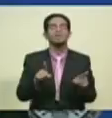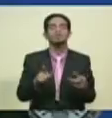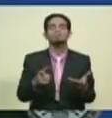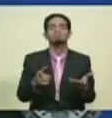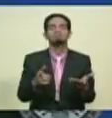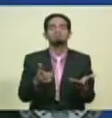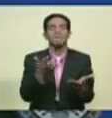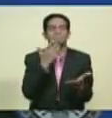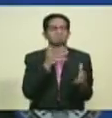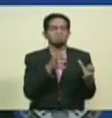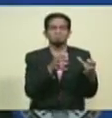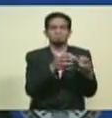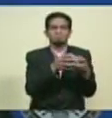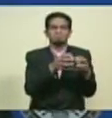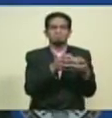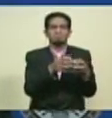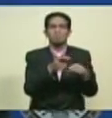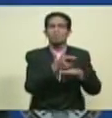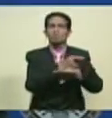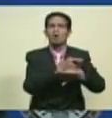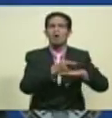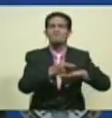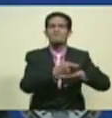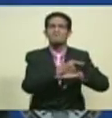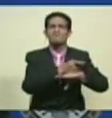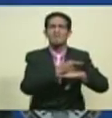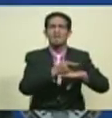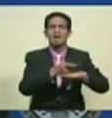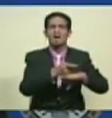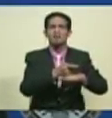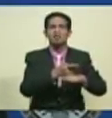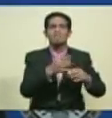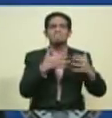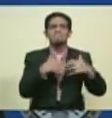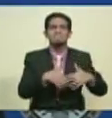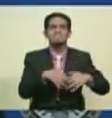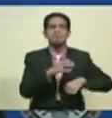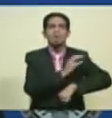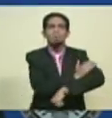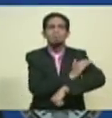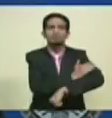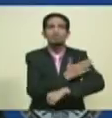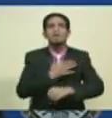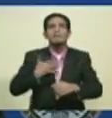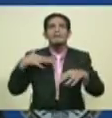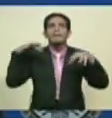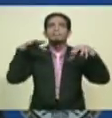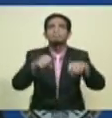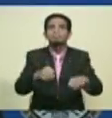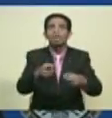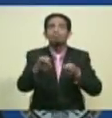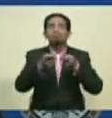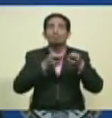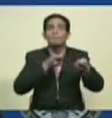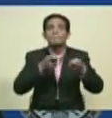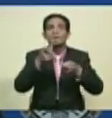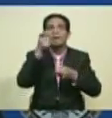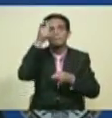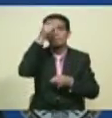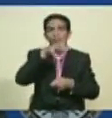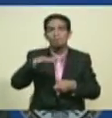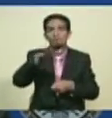una corporación de gobierno empresariales de derecha que pretende dominar a los pueblos de nuestra América, y eso no va a